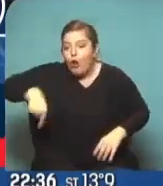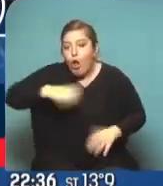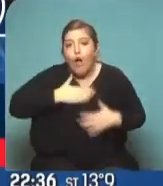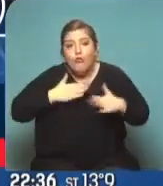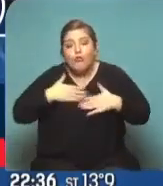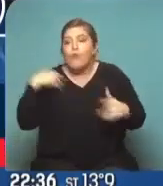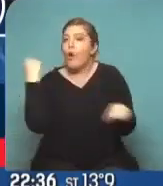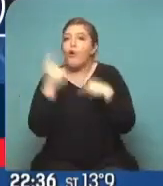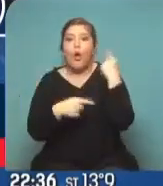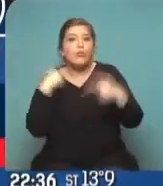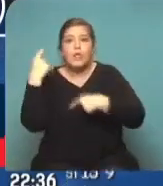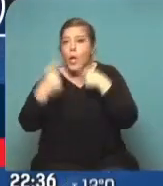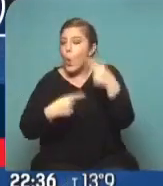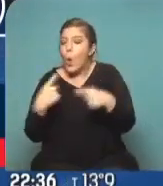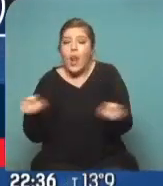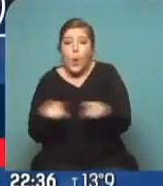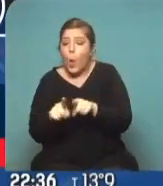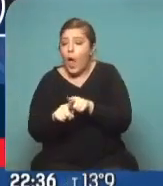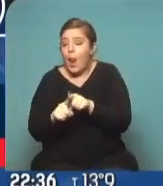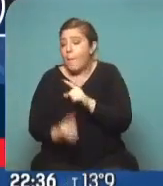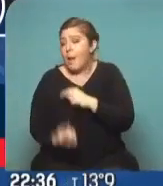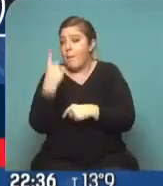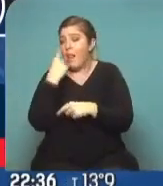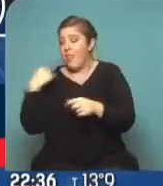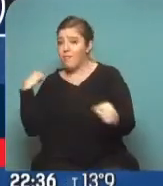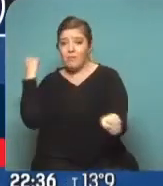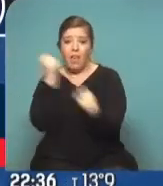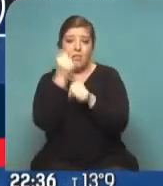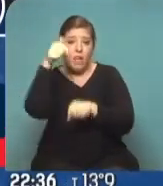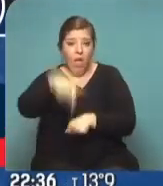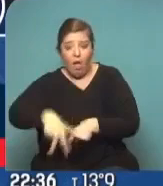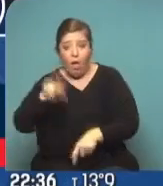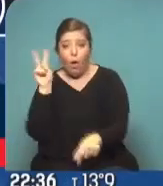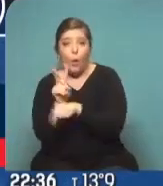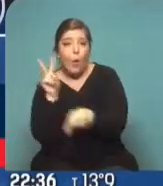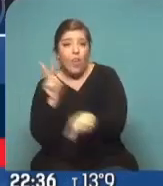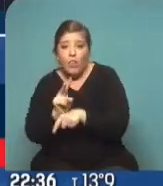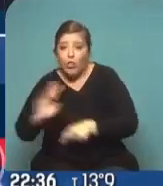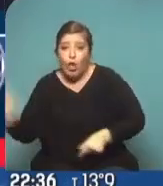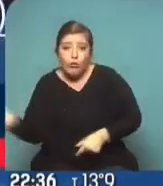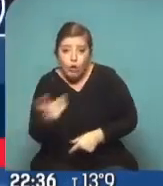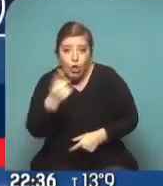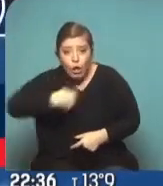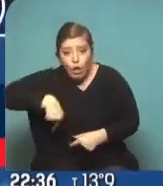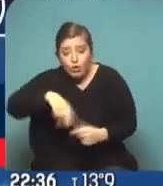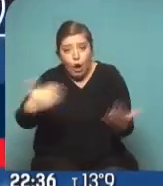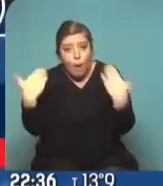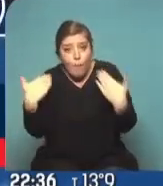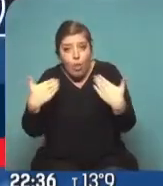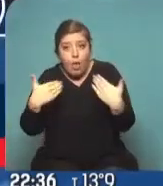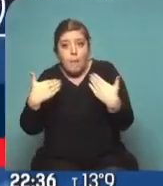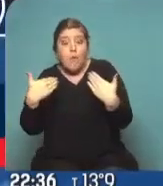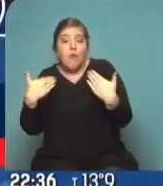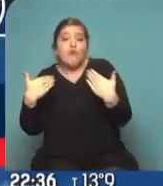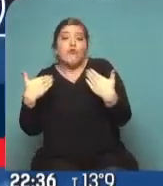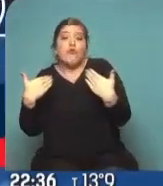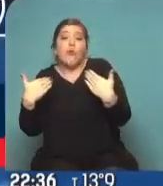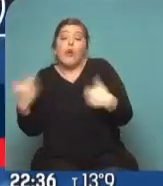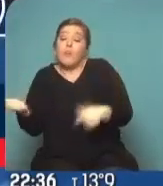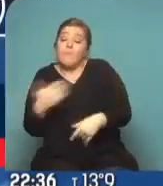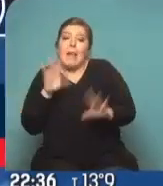actuando como lo hicimos del primer día, cuidando en todo lo que está a nuestro alcance, con todas las limitaciones de lo